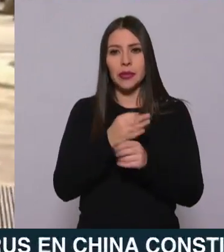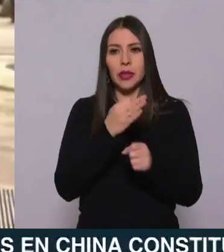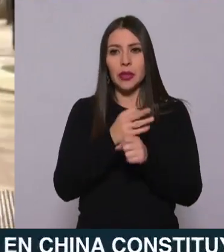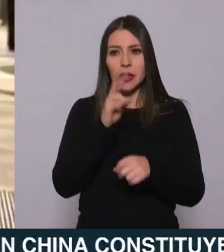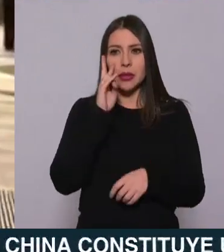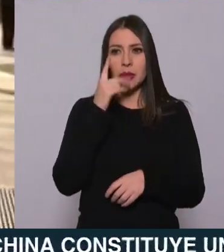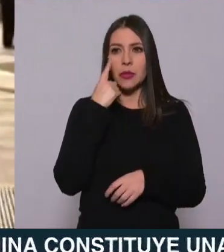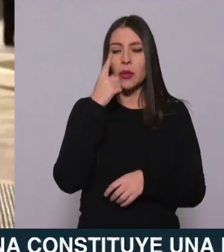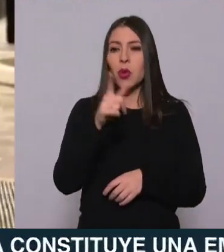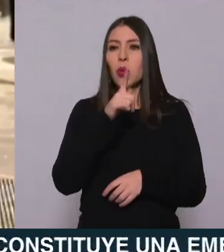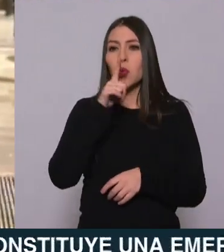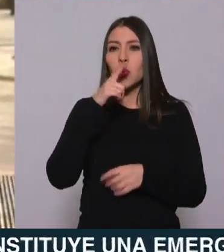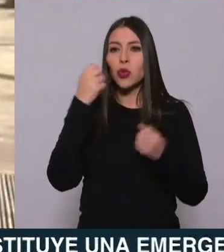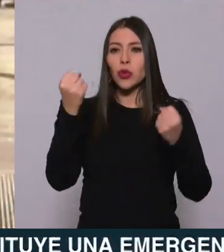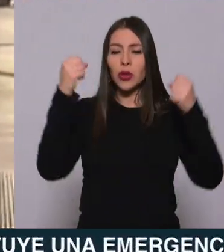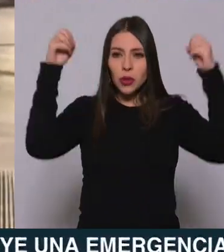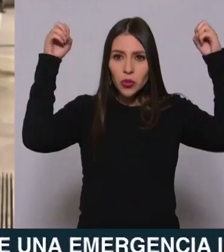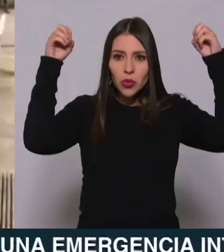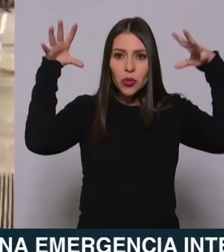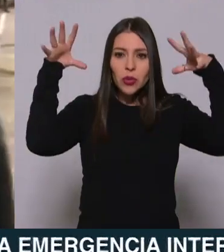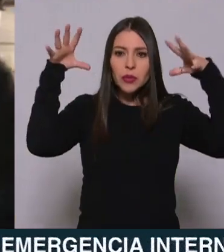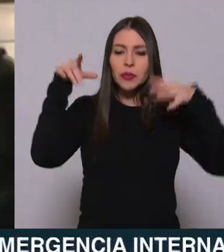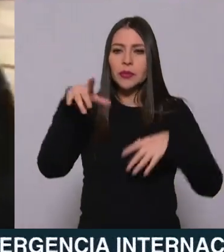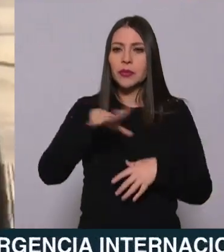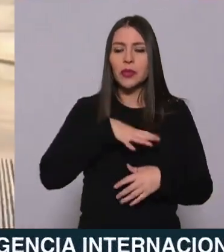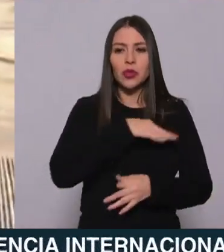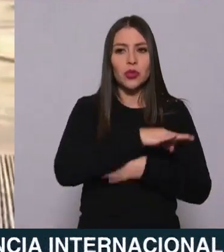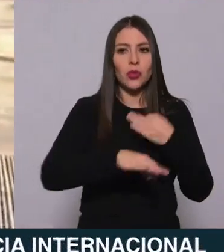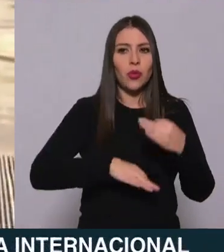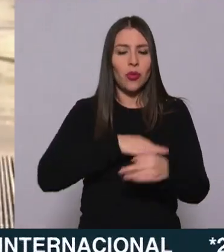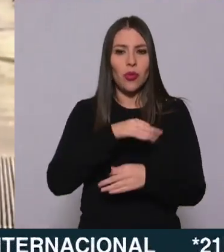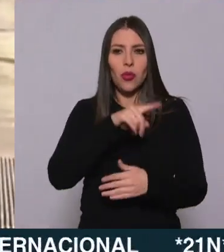esta luminaria LED así de iluminado, están todas estas